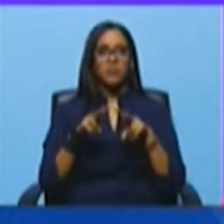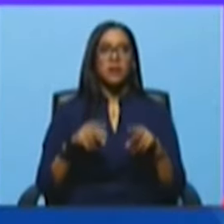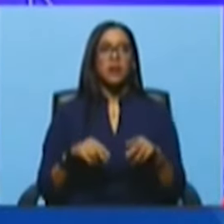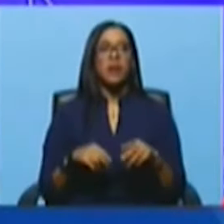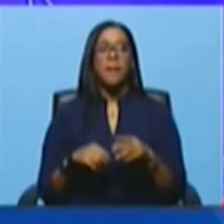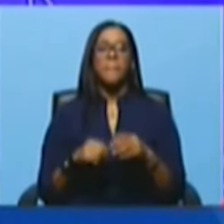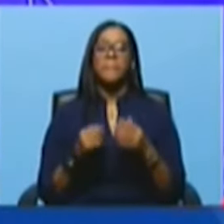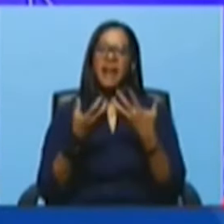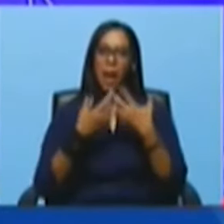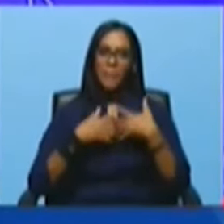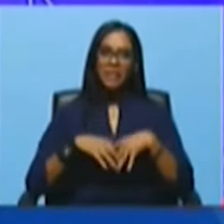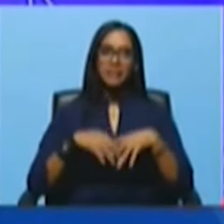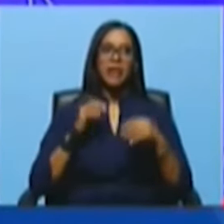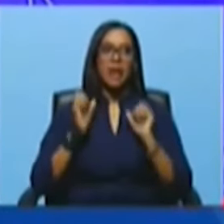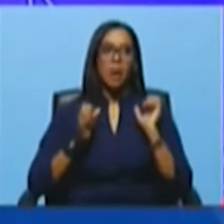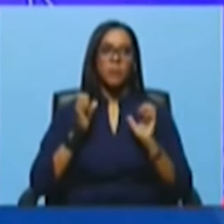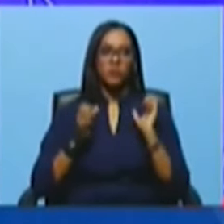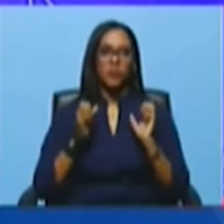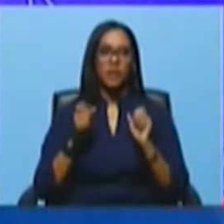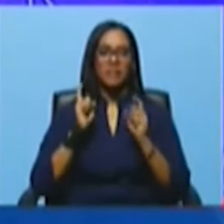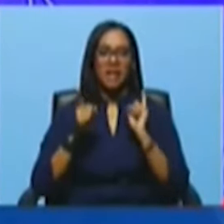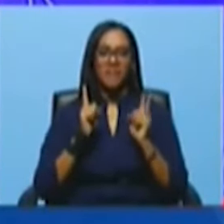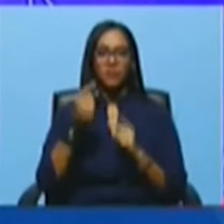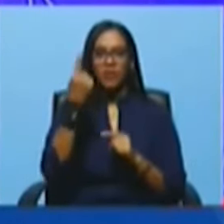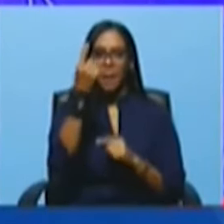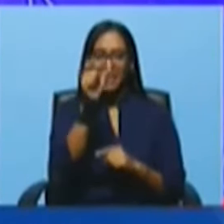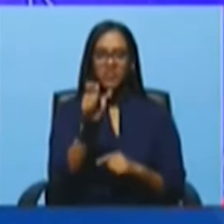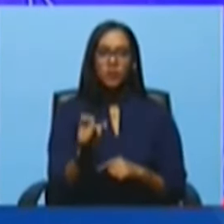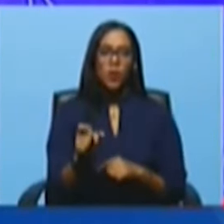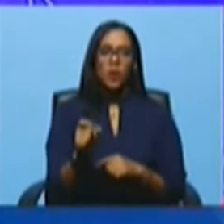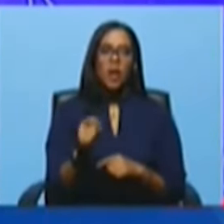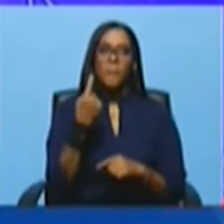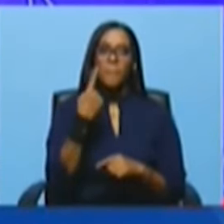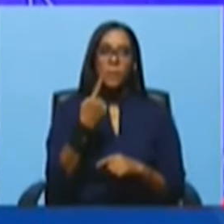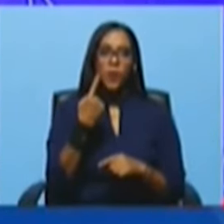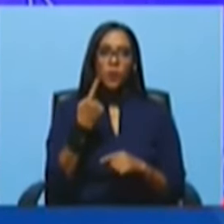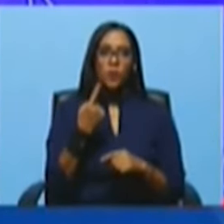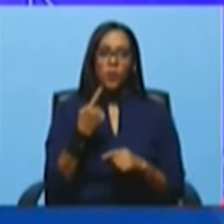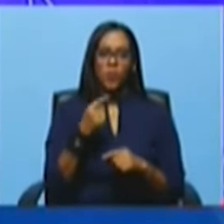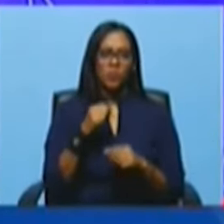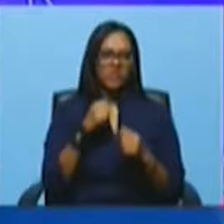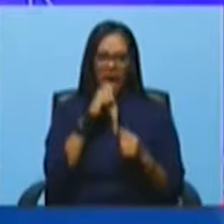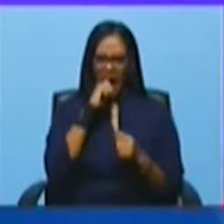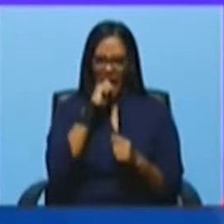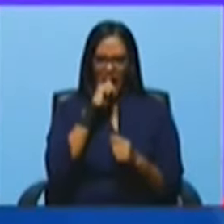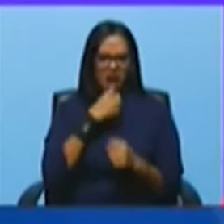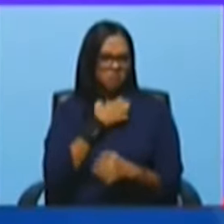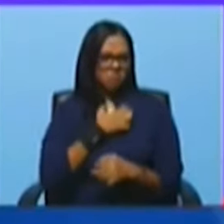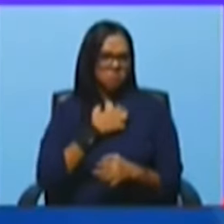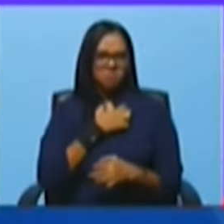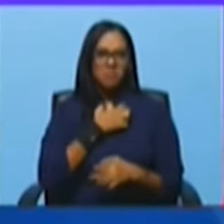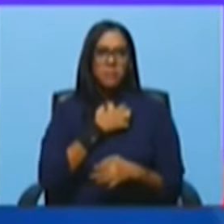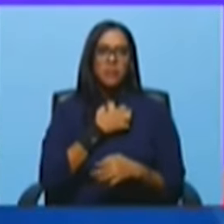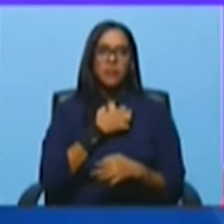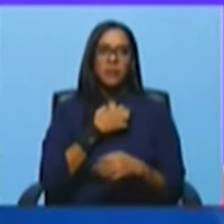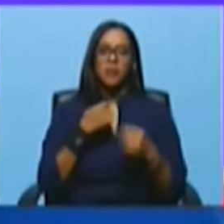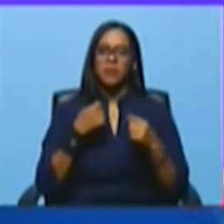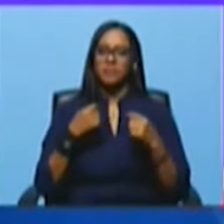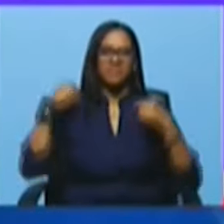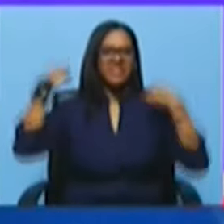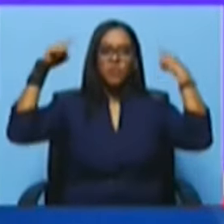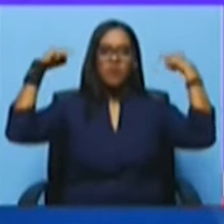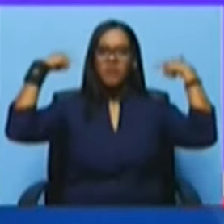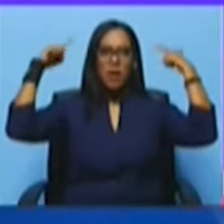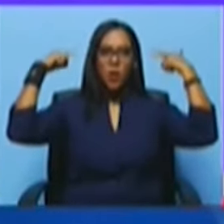para administrar las emociones. Y a veces una persona, por un acto de inseguridad o de celos, pierde